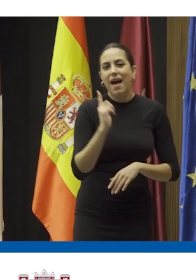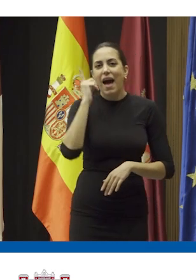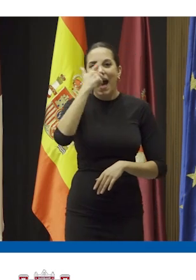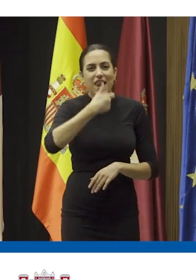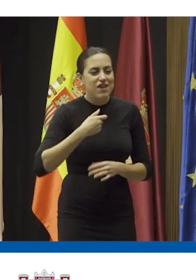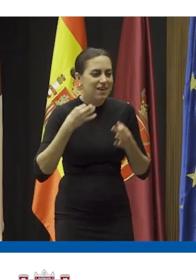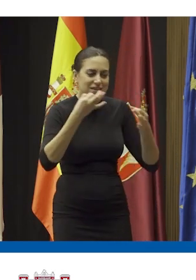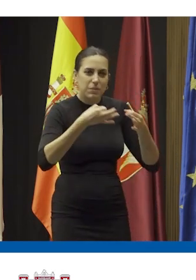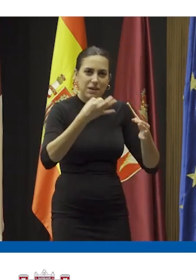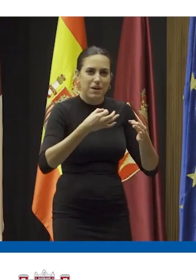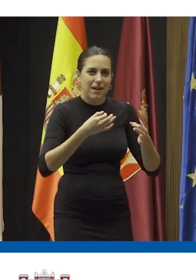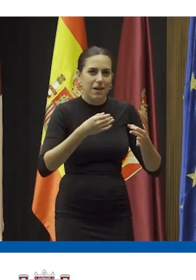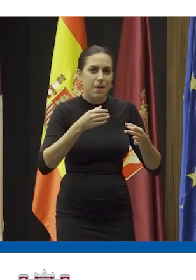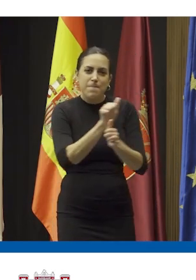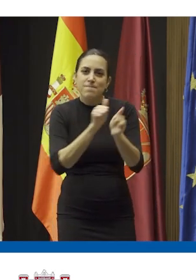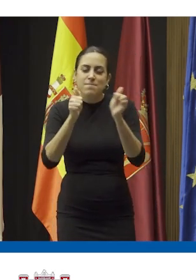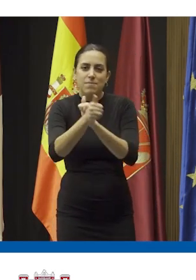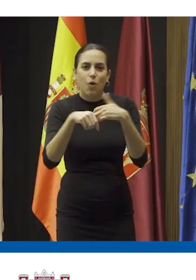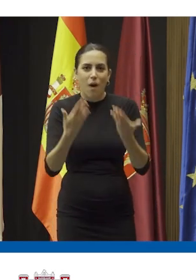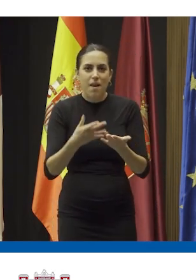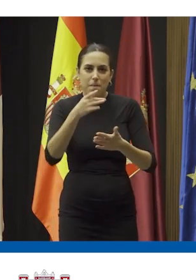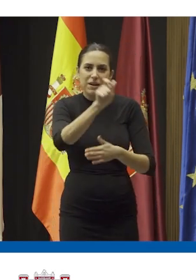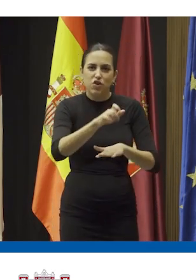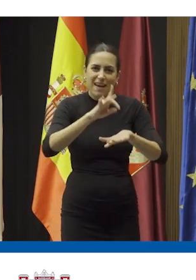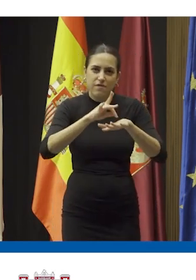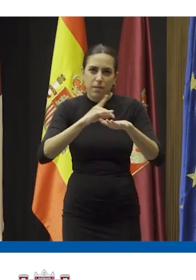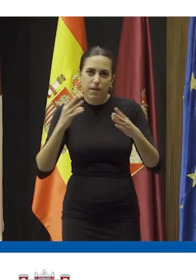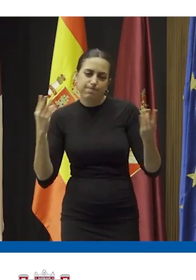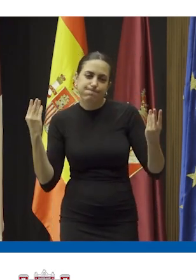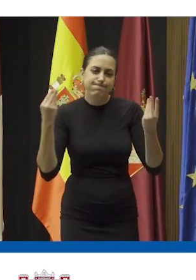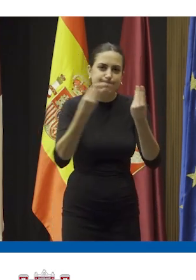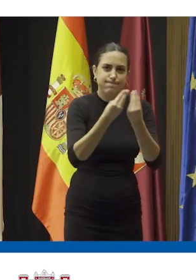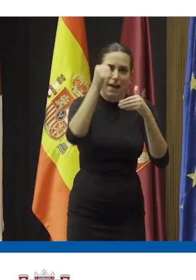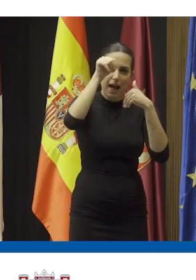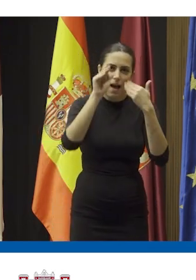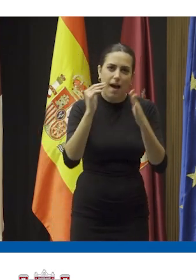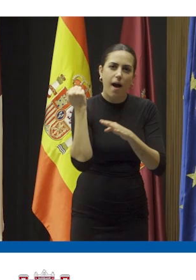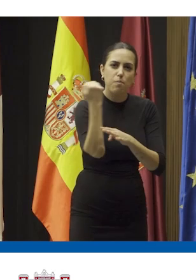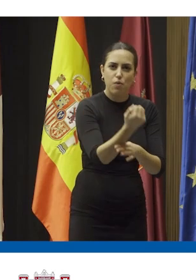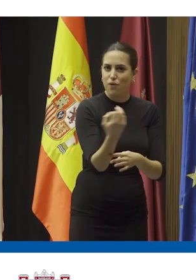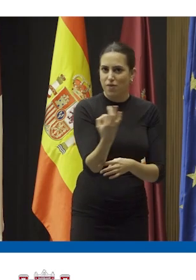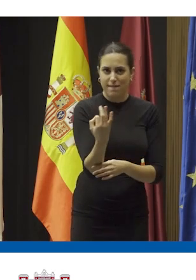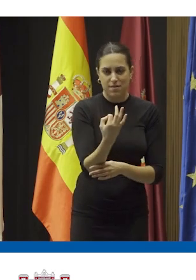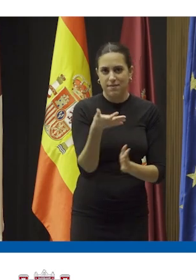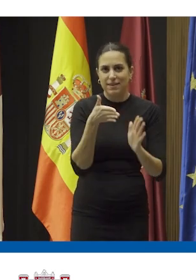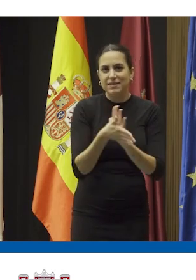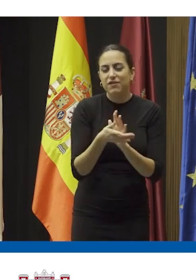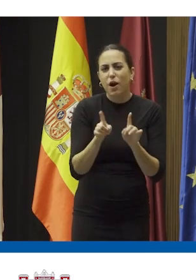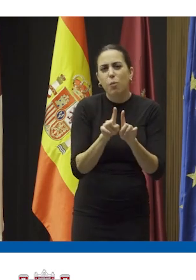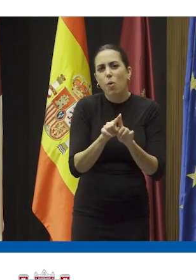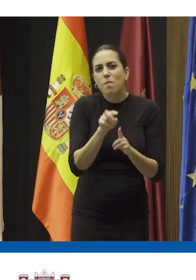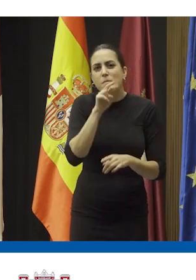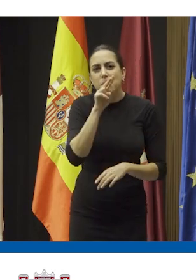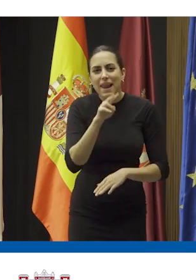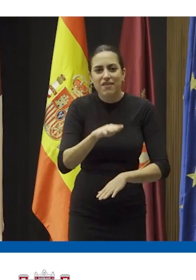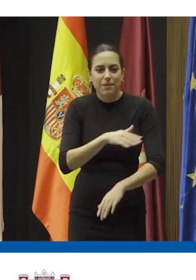y estar siempre al lado del enfermo. Aunque curar muchas veces no se puede. Pero lo que se puede negar a nadie es la palabra de consuelo,